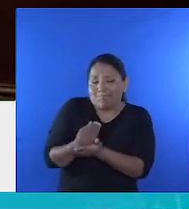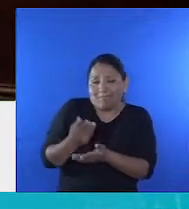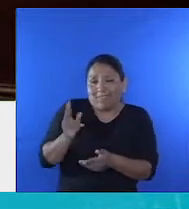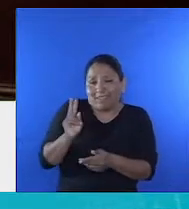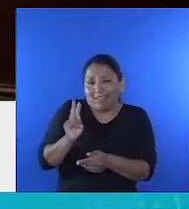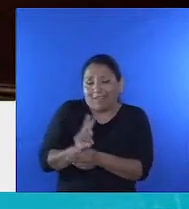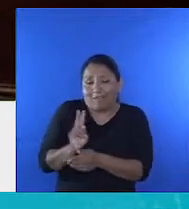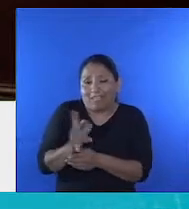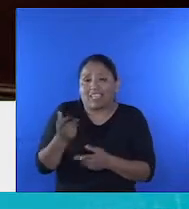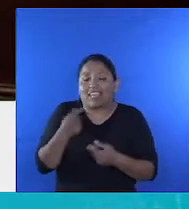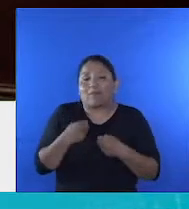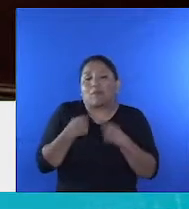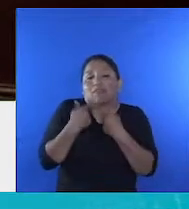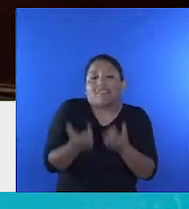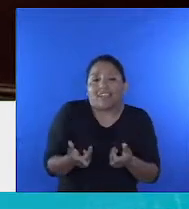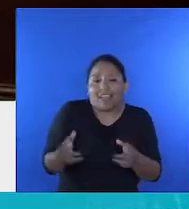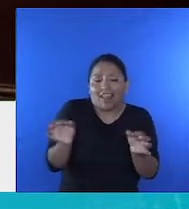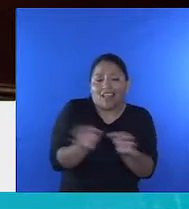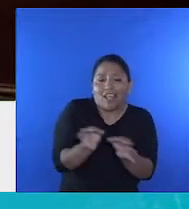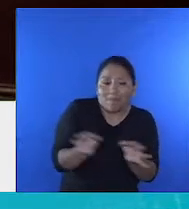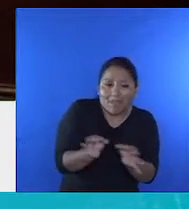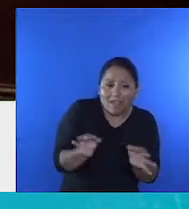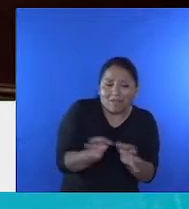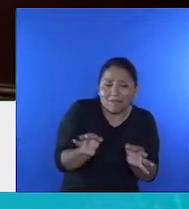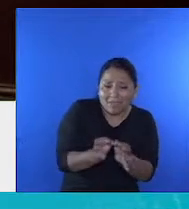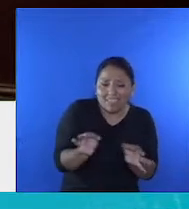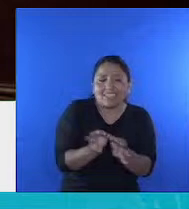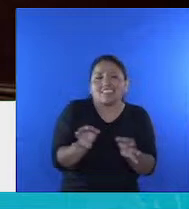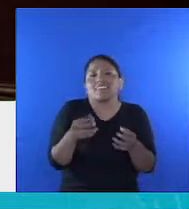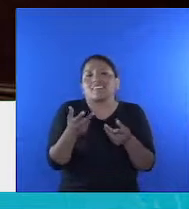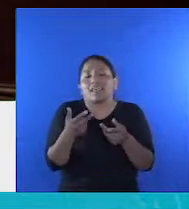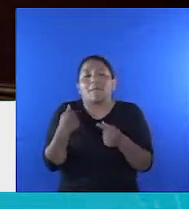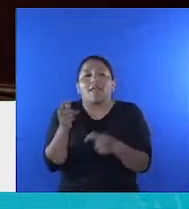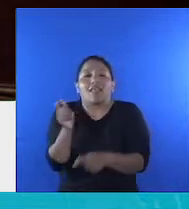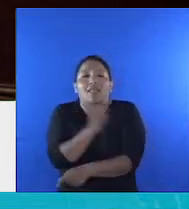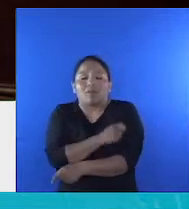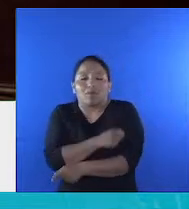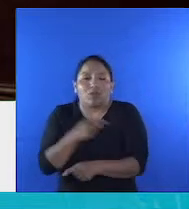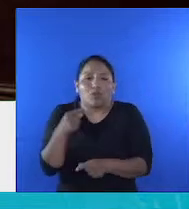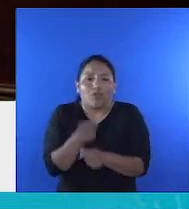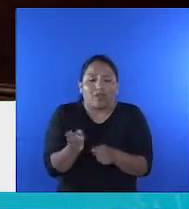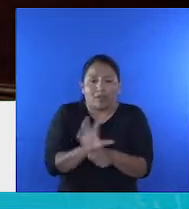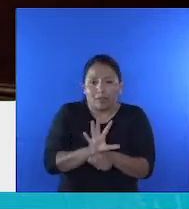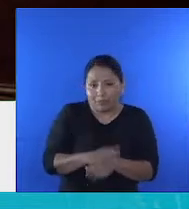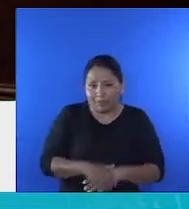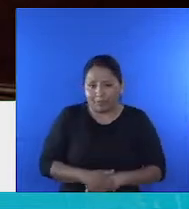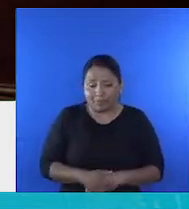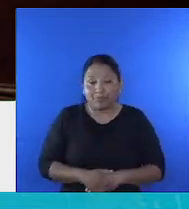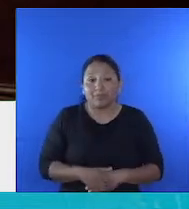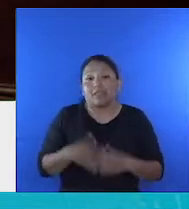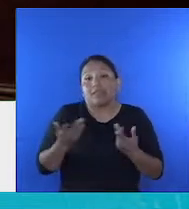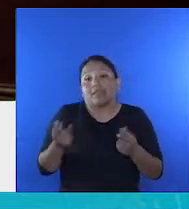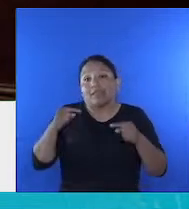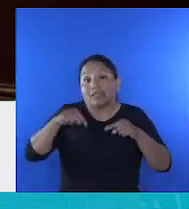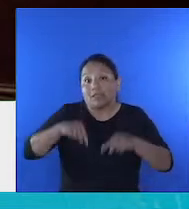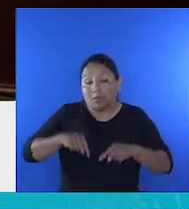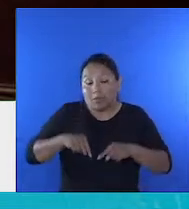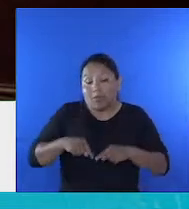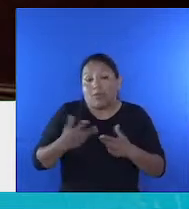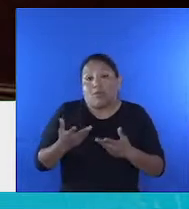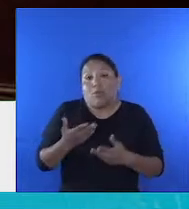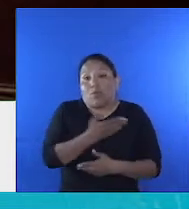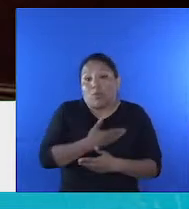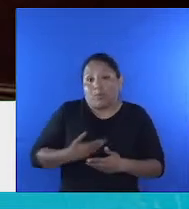decía que teníamos que entregar las Malvinas o pensar en entregar las Malvinas para tener vacunas contra el COVID. Ni hablar con lo que pasa hoy con un